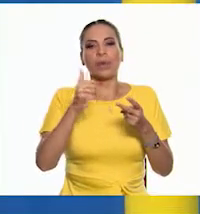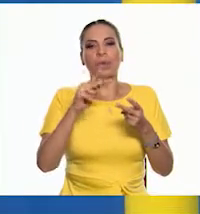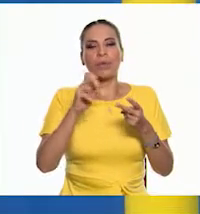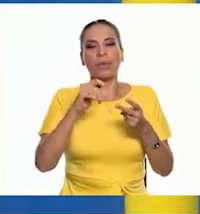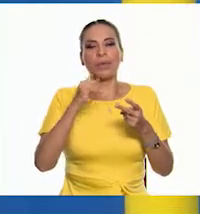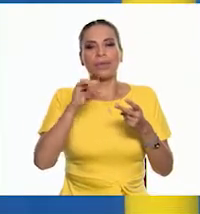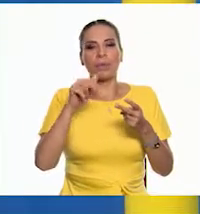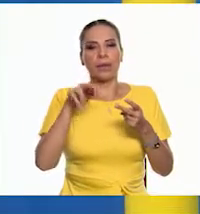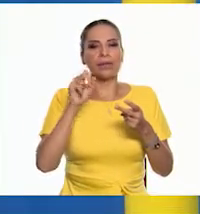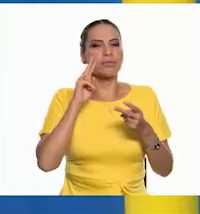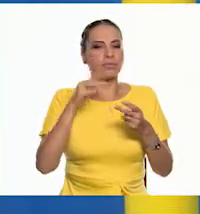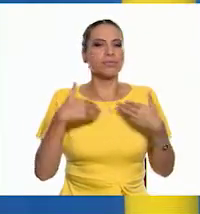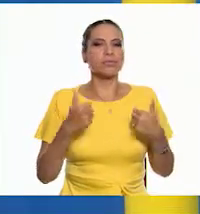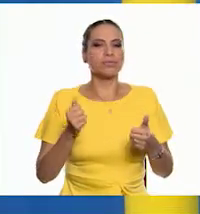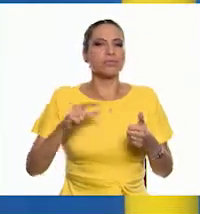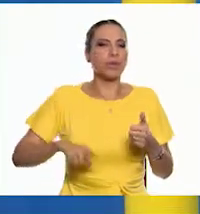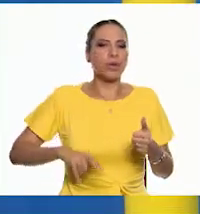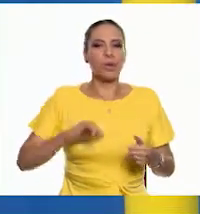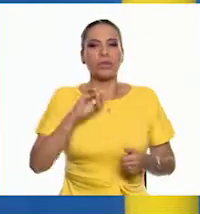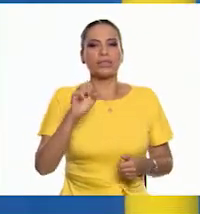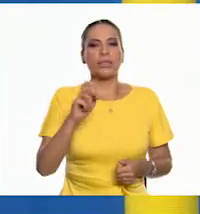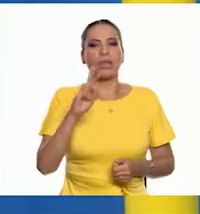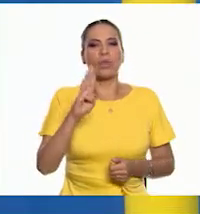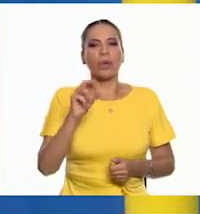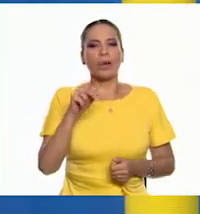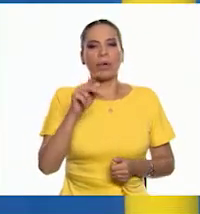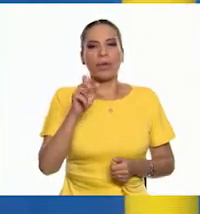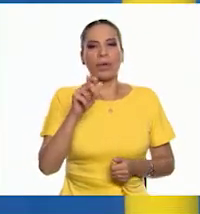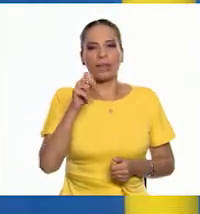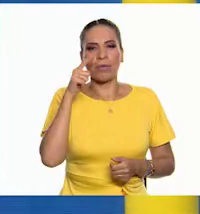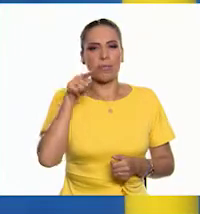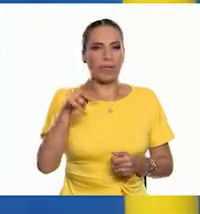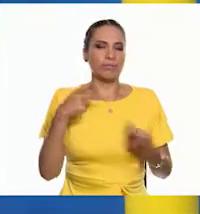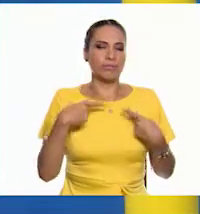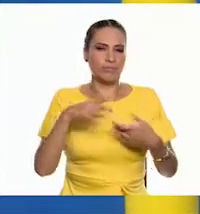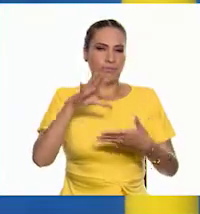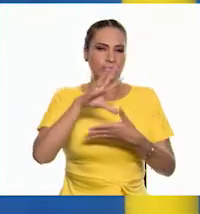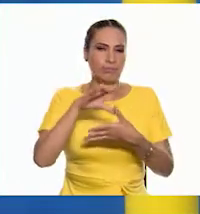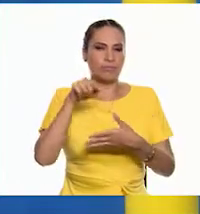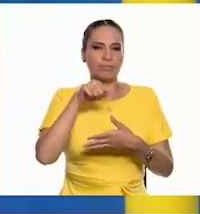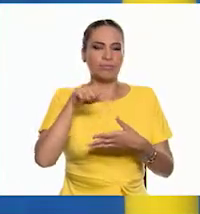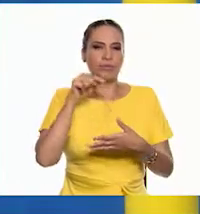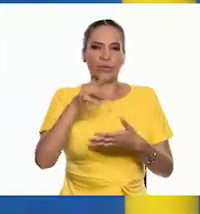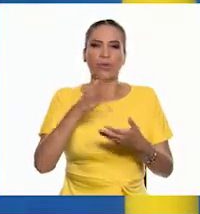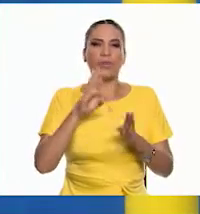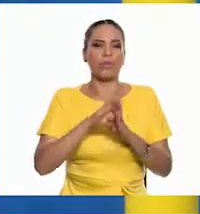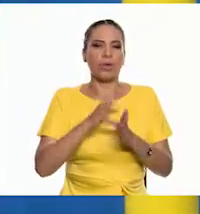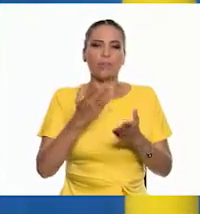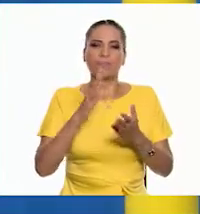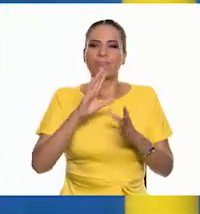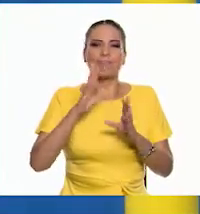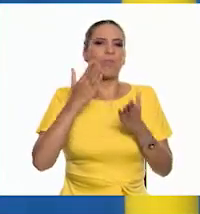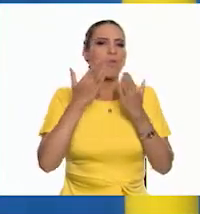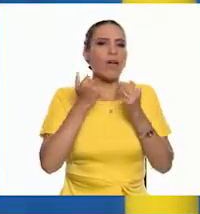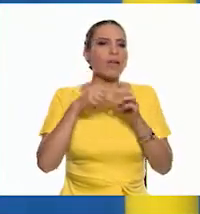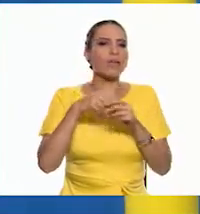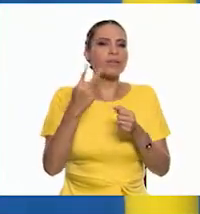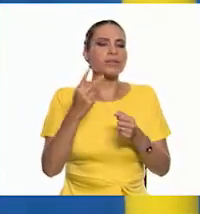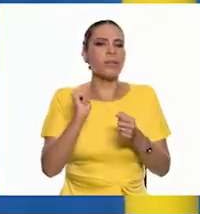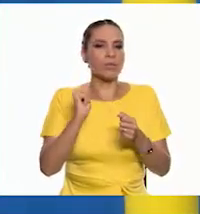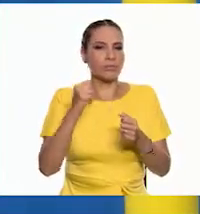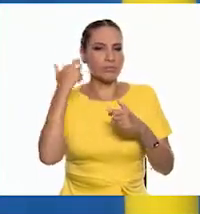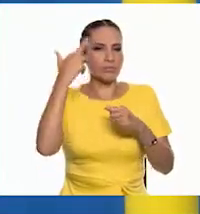comprender cómo el gobierno de José Bonaparte significó para los novohispanos un vacío de poder que fue aprovechado por